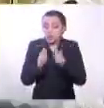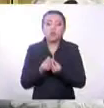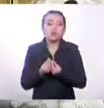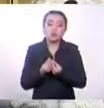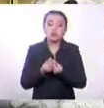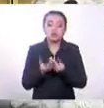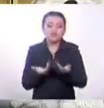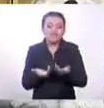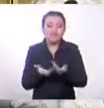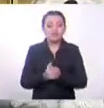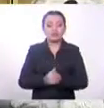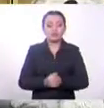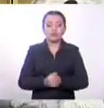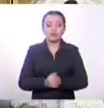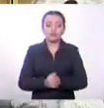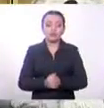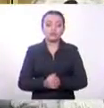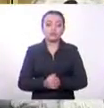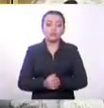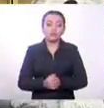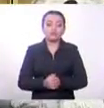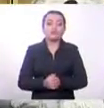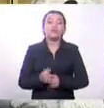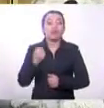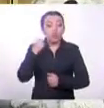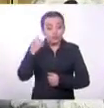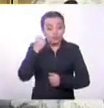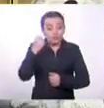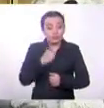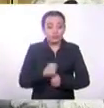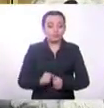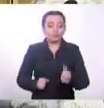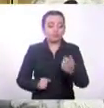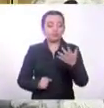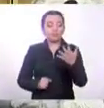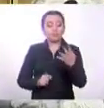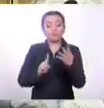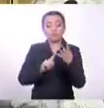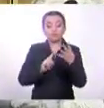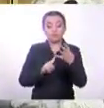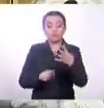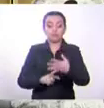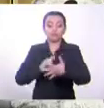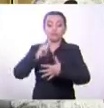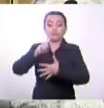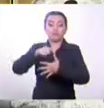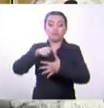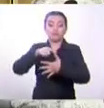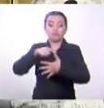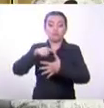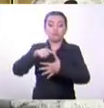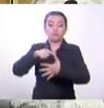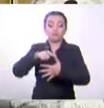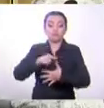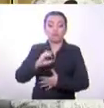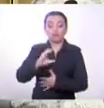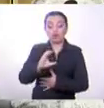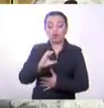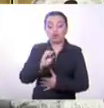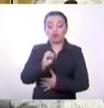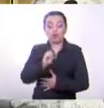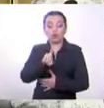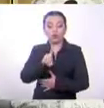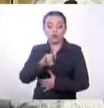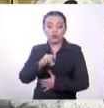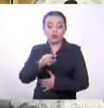que entonces cabe el segundo elemento, que es importante de destacar, y es el código en el cual se da a conocer el mensaje que nosotros